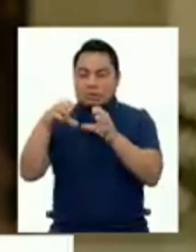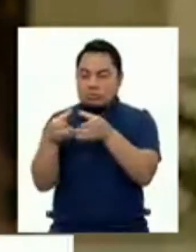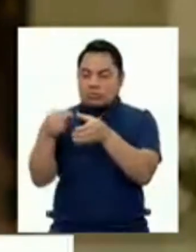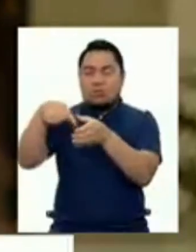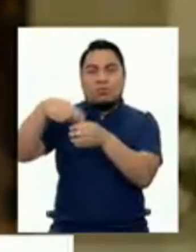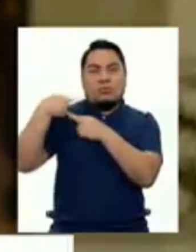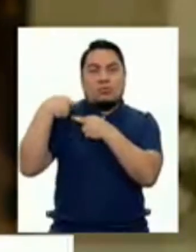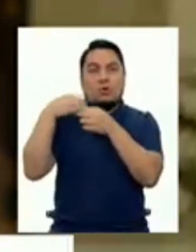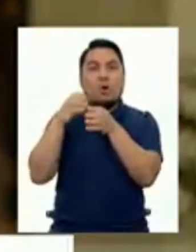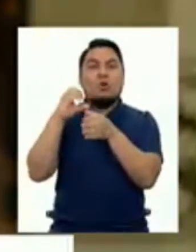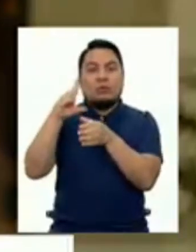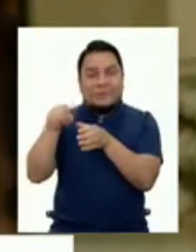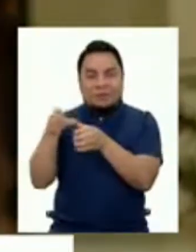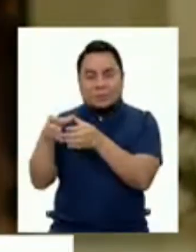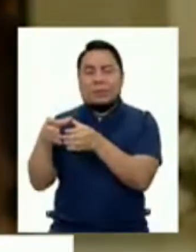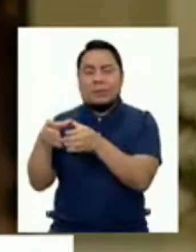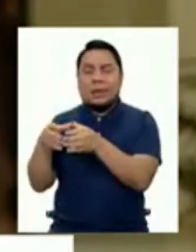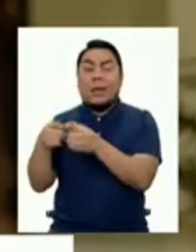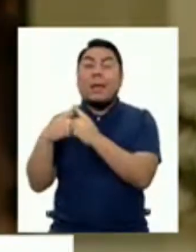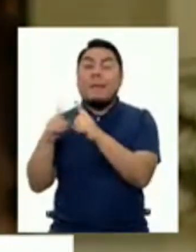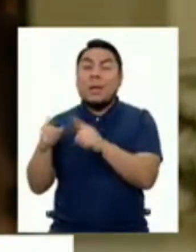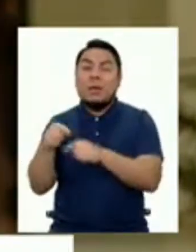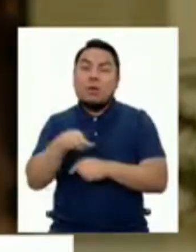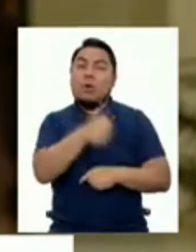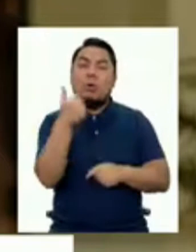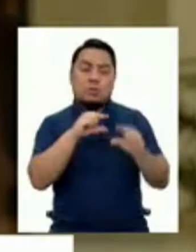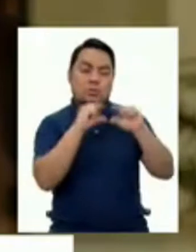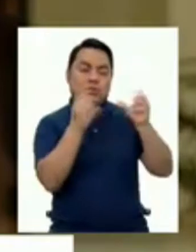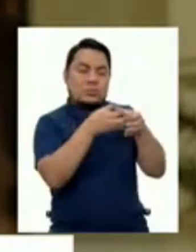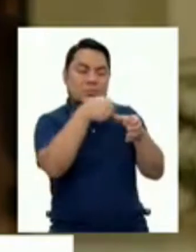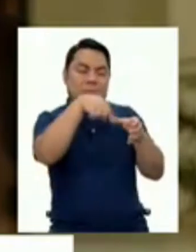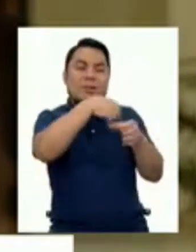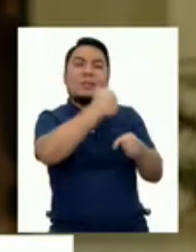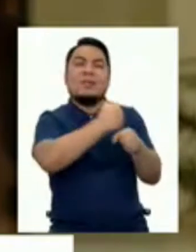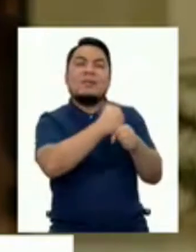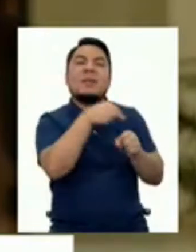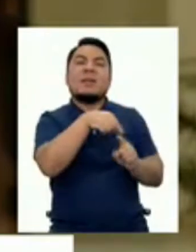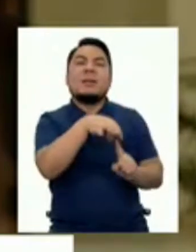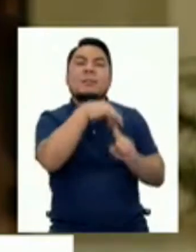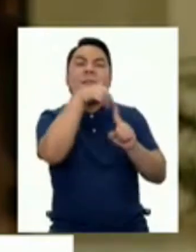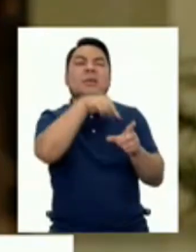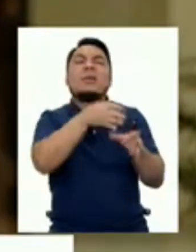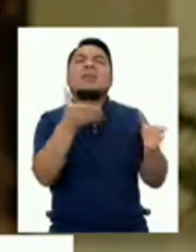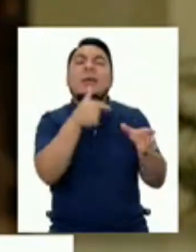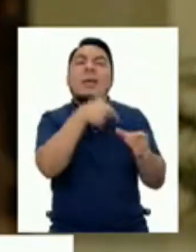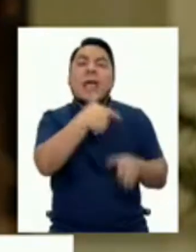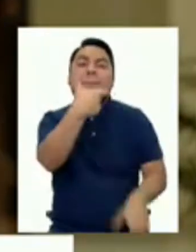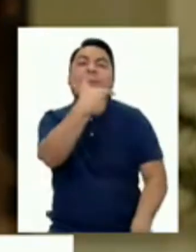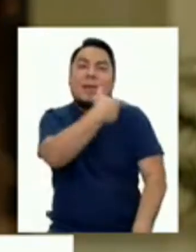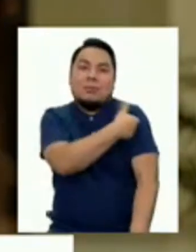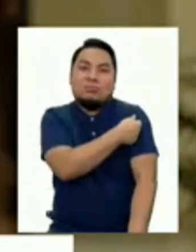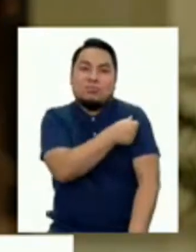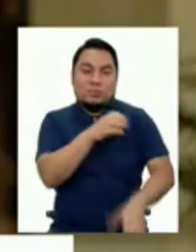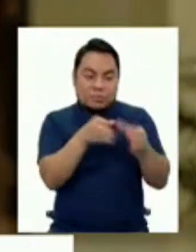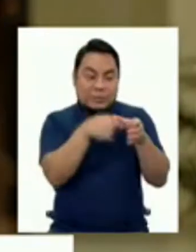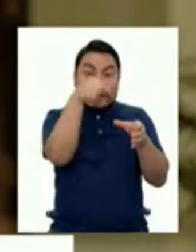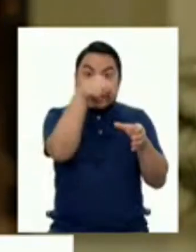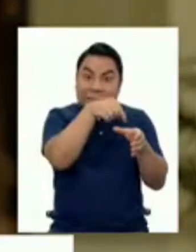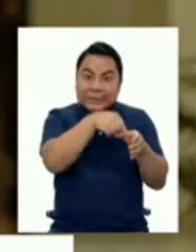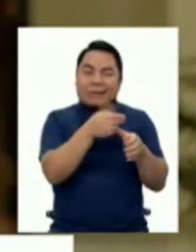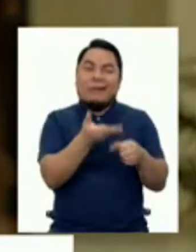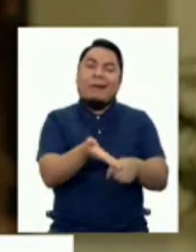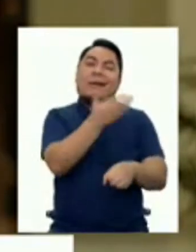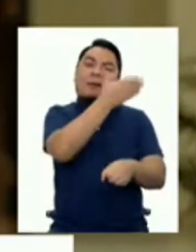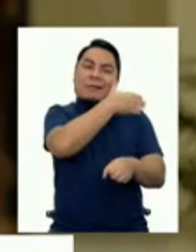respuesta, también tenemos un comando vacuna que ya está en